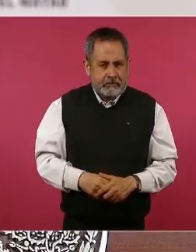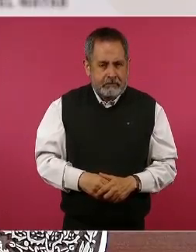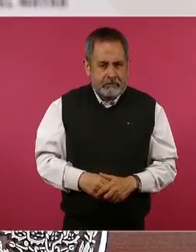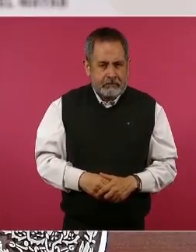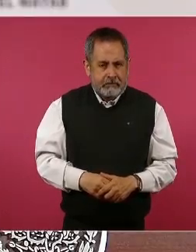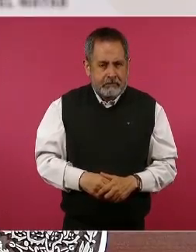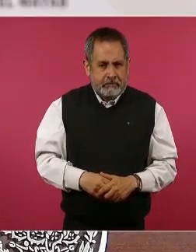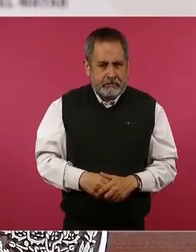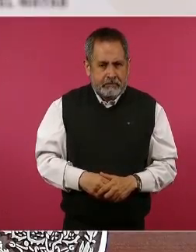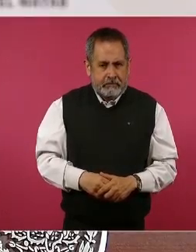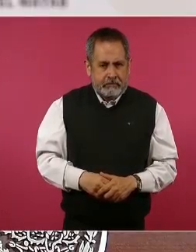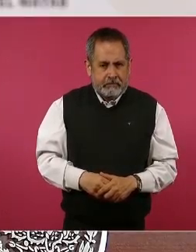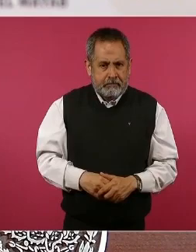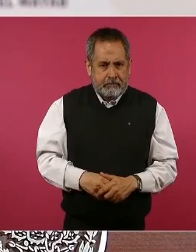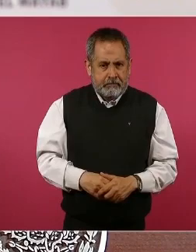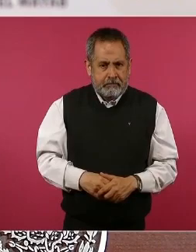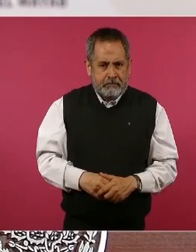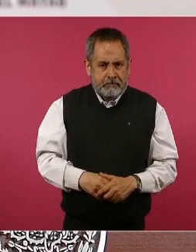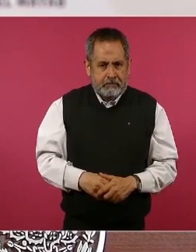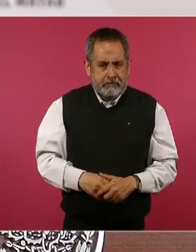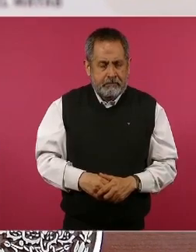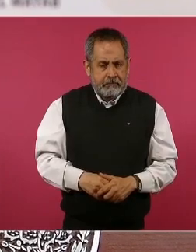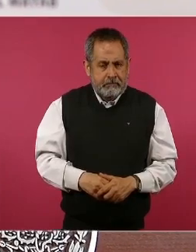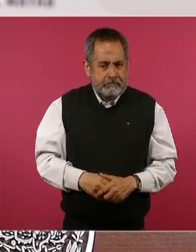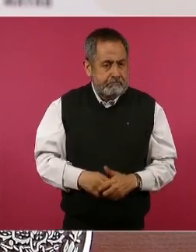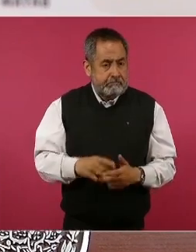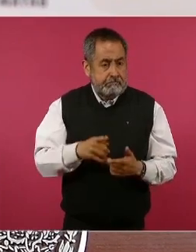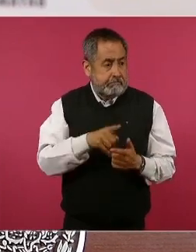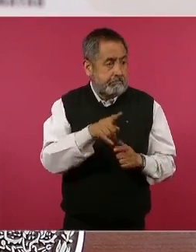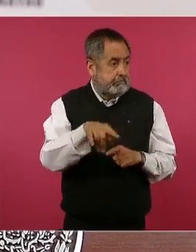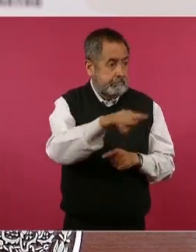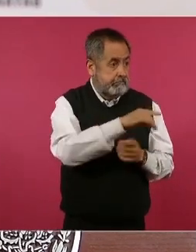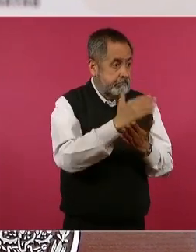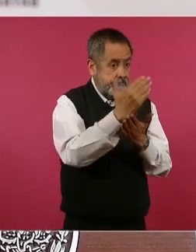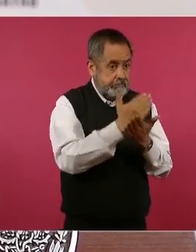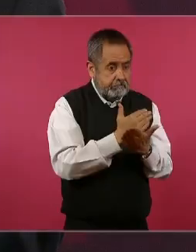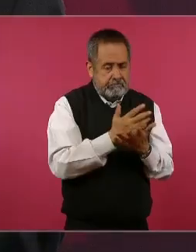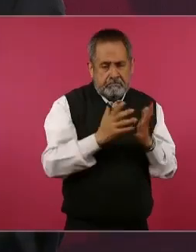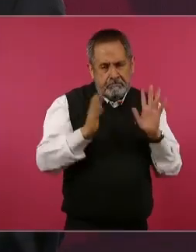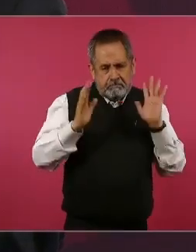puede ponerse a consideración